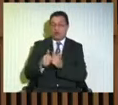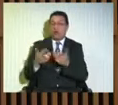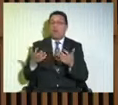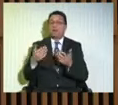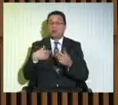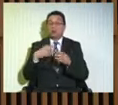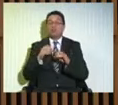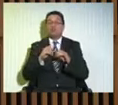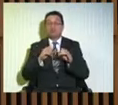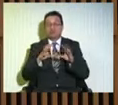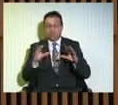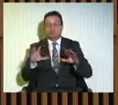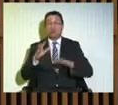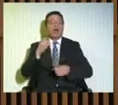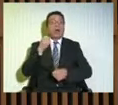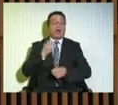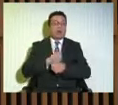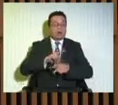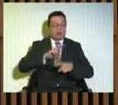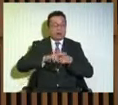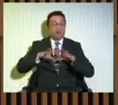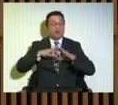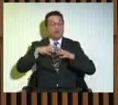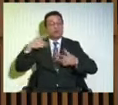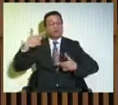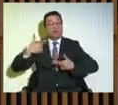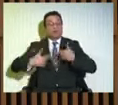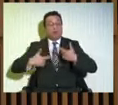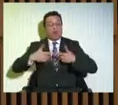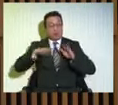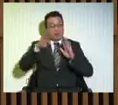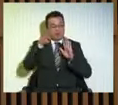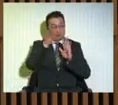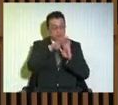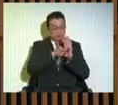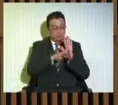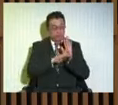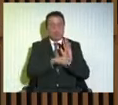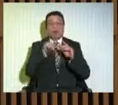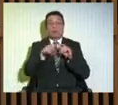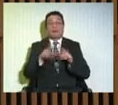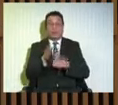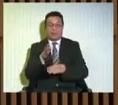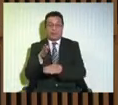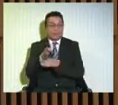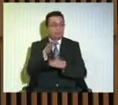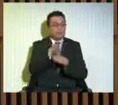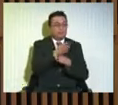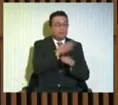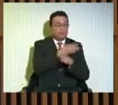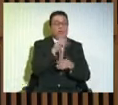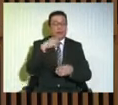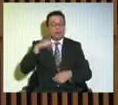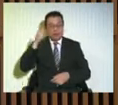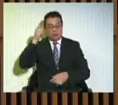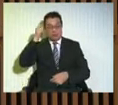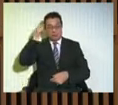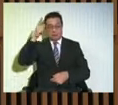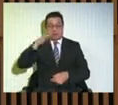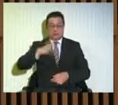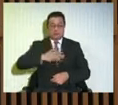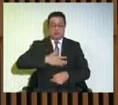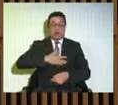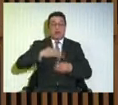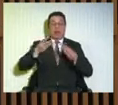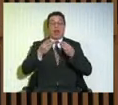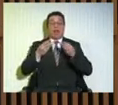lo que tenemos que hacer, son muchas las políticas que tenemos que tener en el terreno y entender que es parte de la calidad de